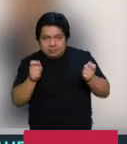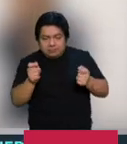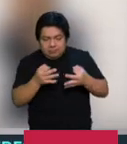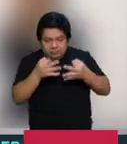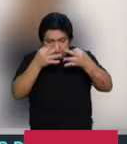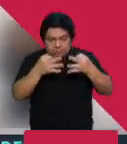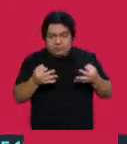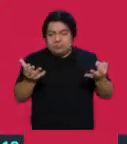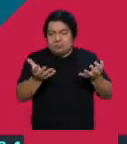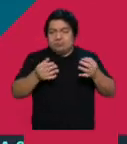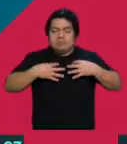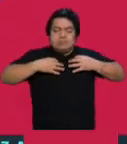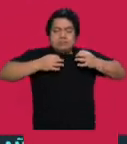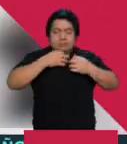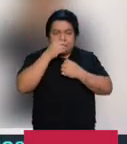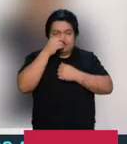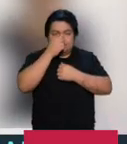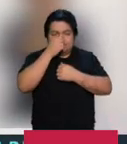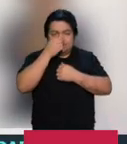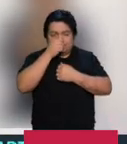ejecutará.